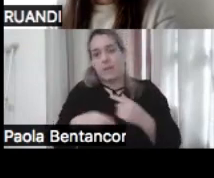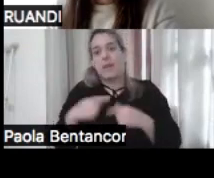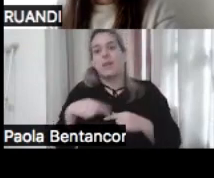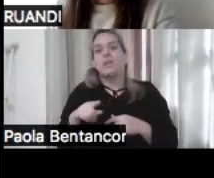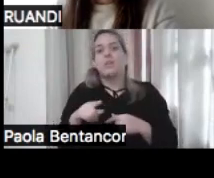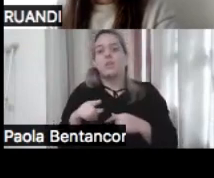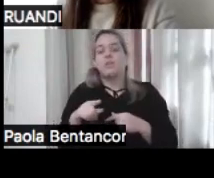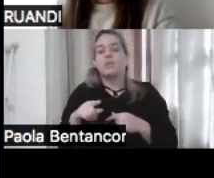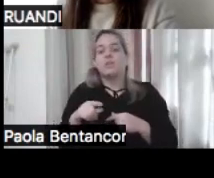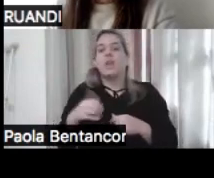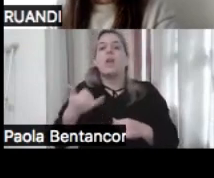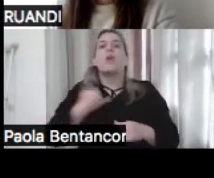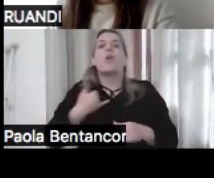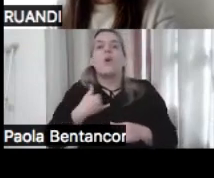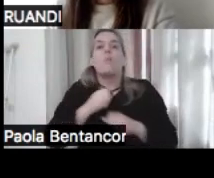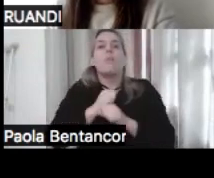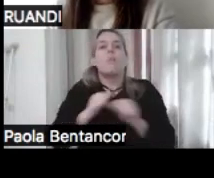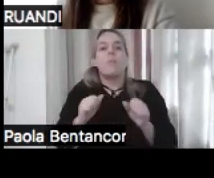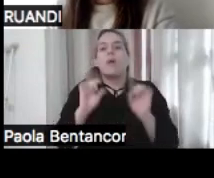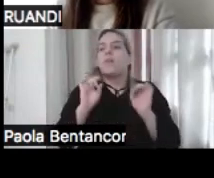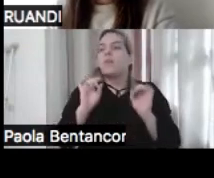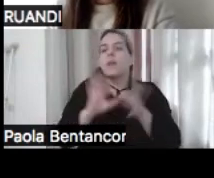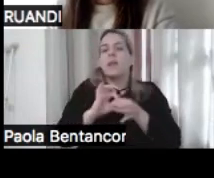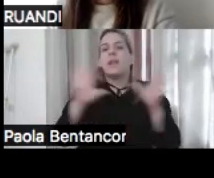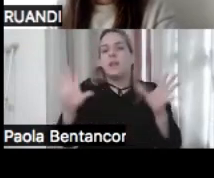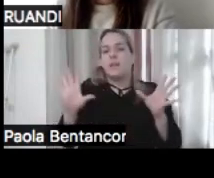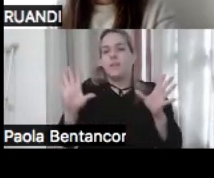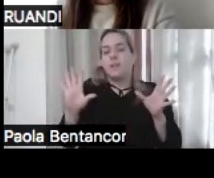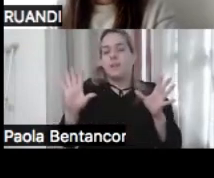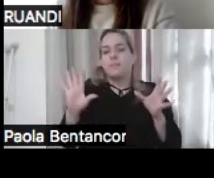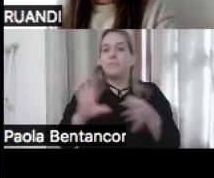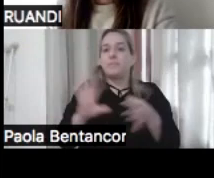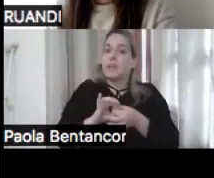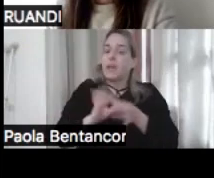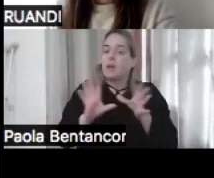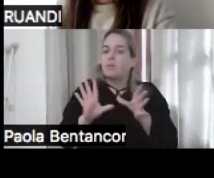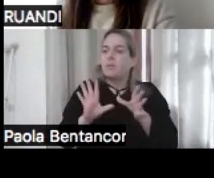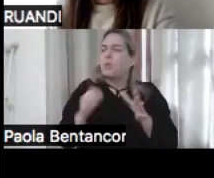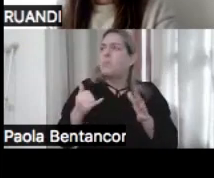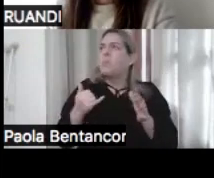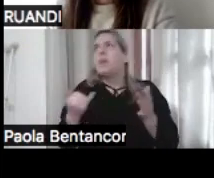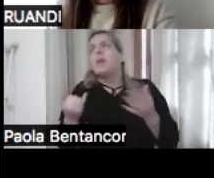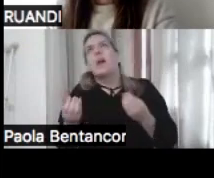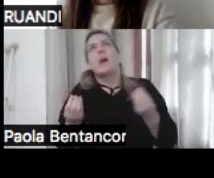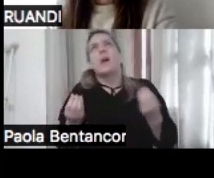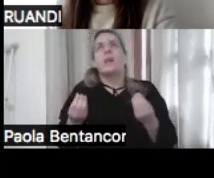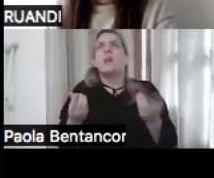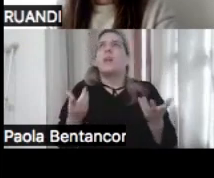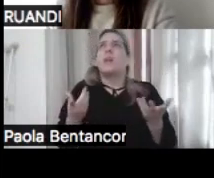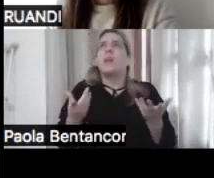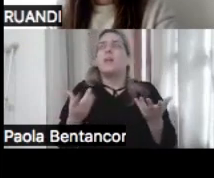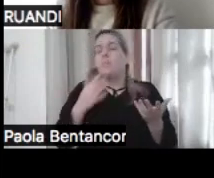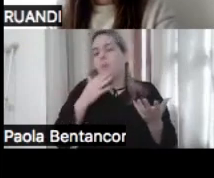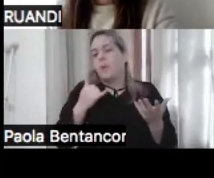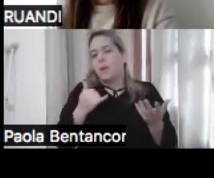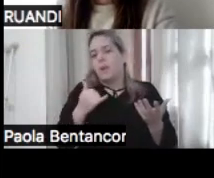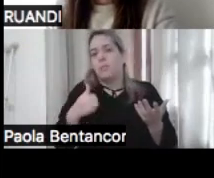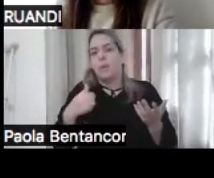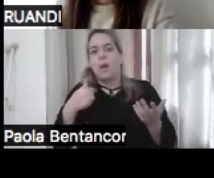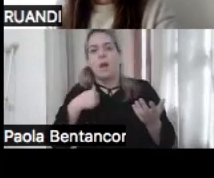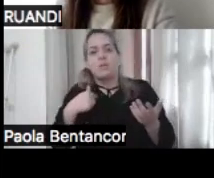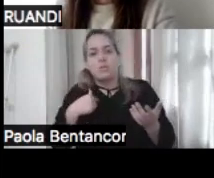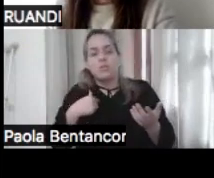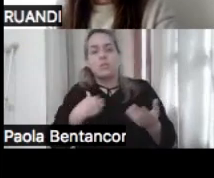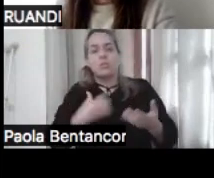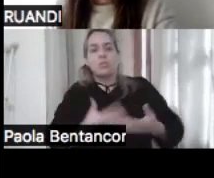¿qué autonomía? ¿Qué es autonomía? Bueno, autonomía es que la persona me diga, mira, a mí para dar la teta, mi marido me